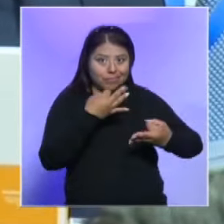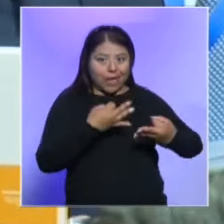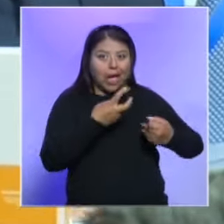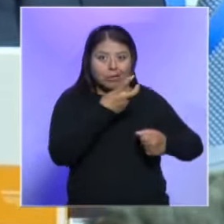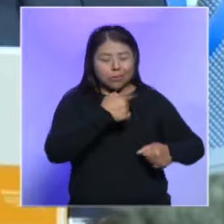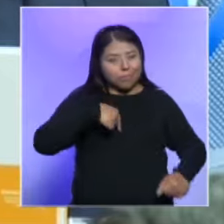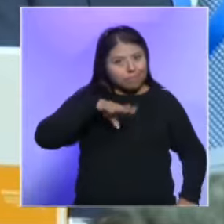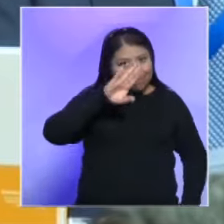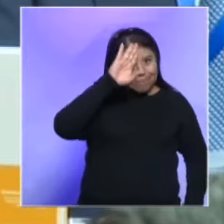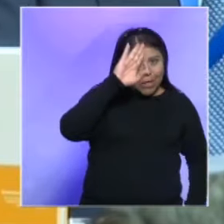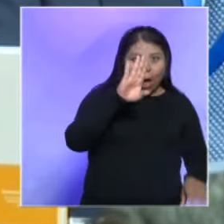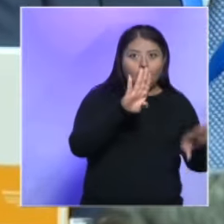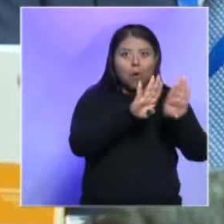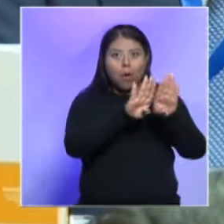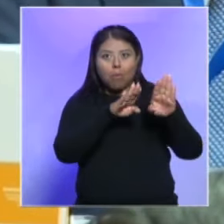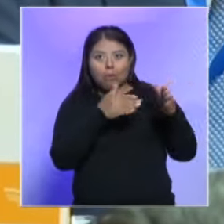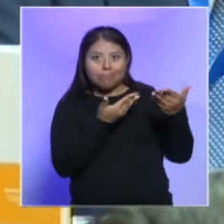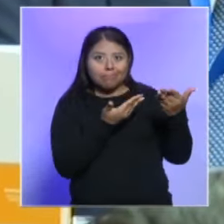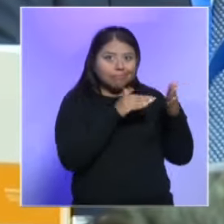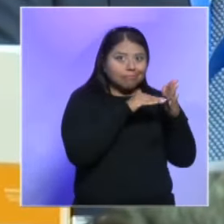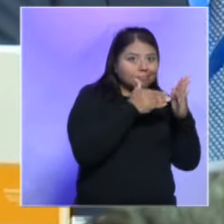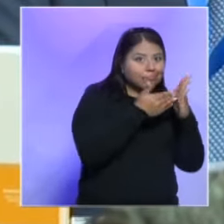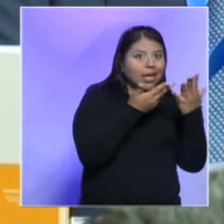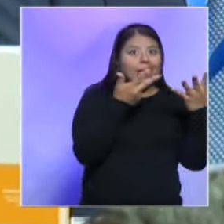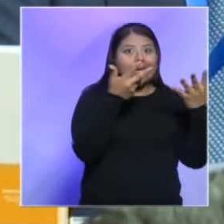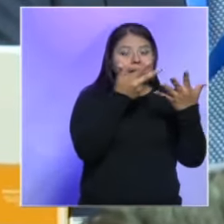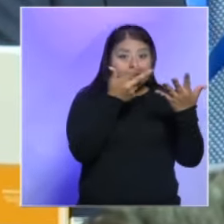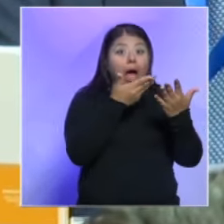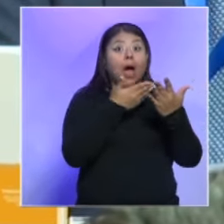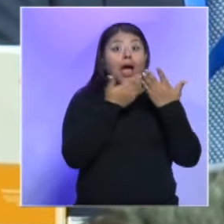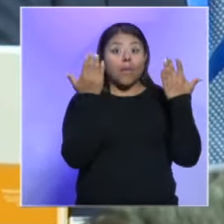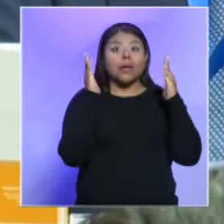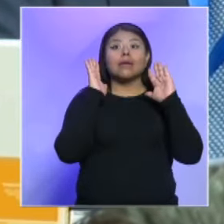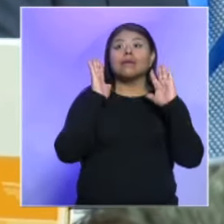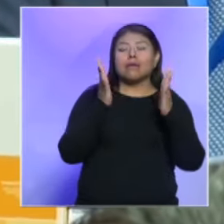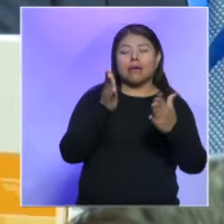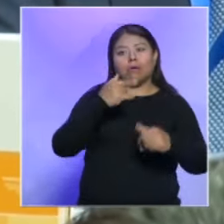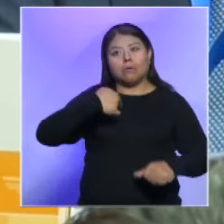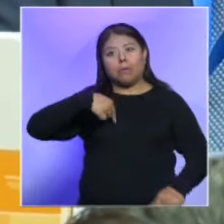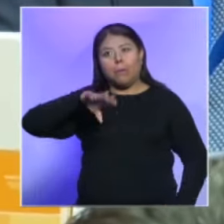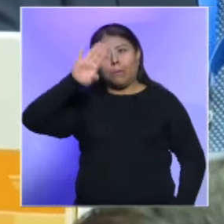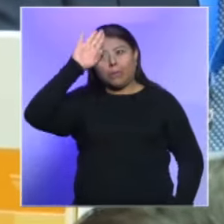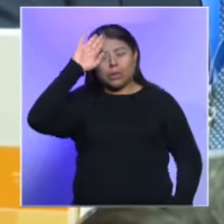una segunda edición en donde me pregunto o pienso intitularla